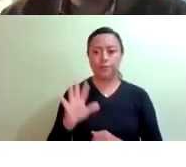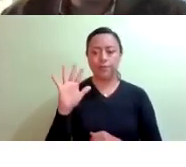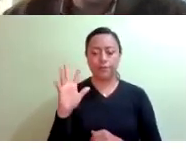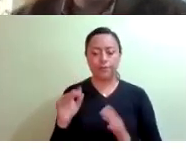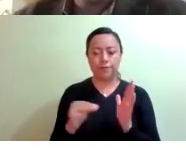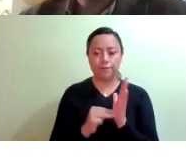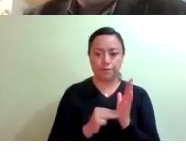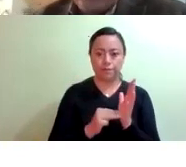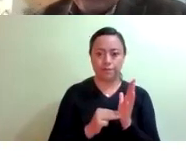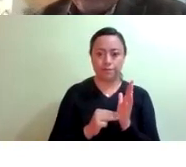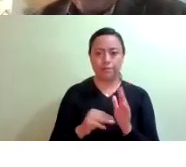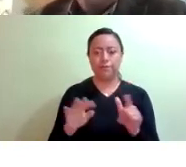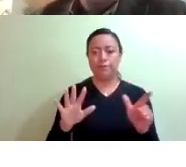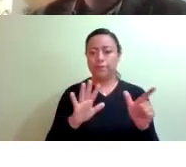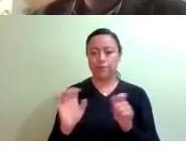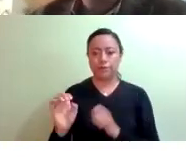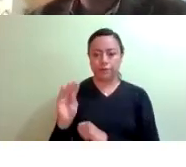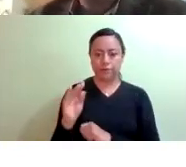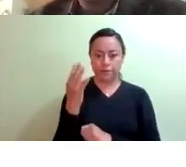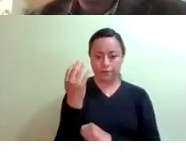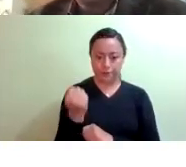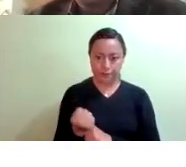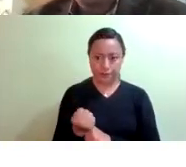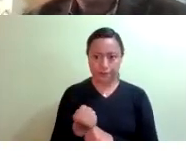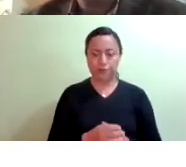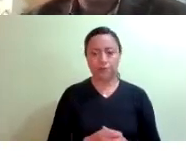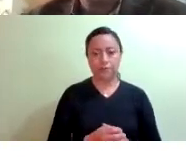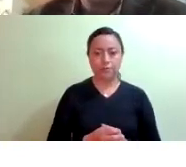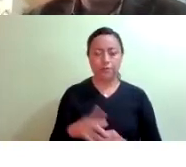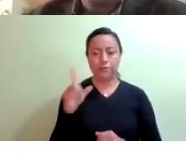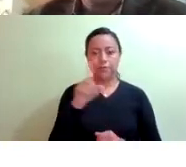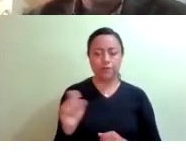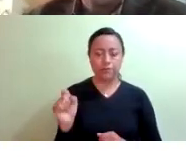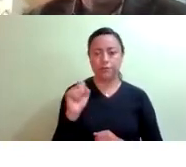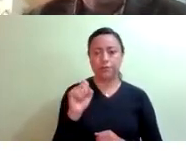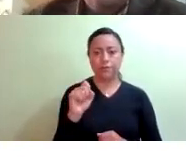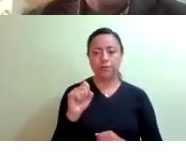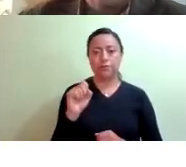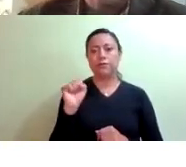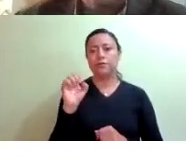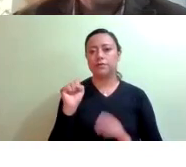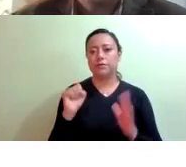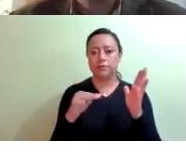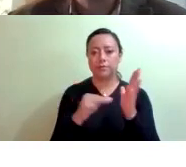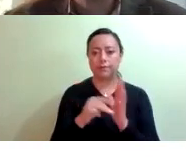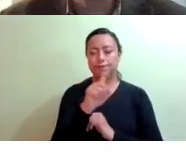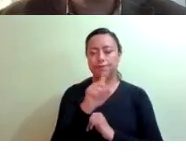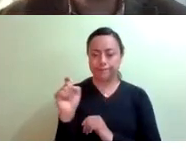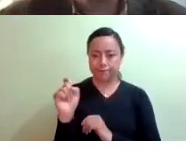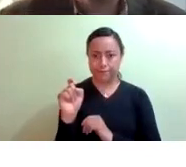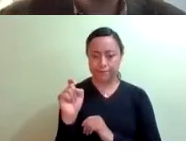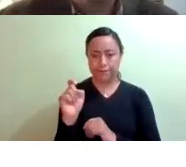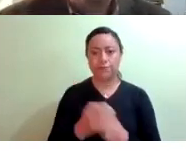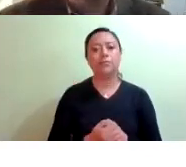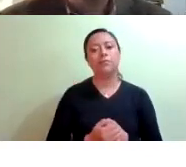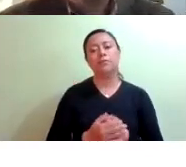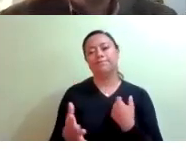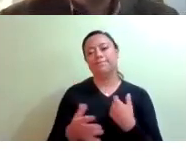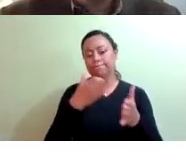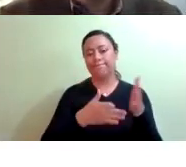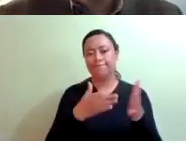50,799 detenidos por delito y 160,100 detenidas personas por falta administrativa,